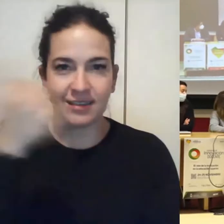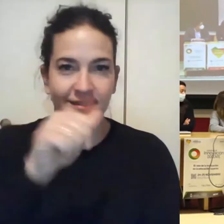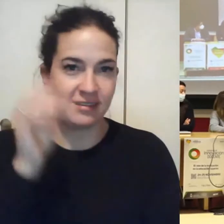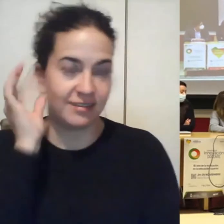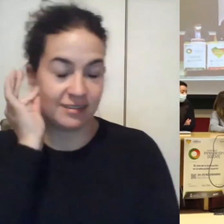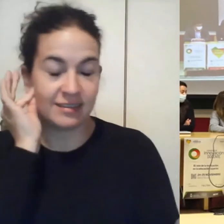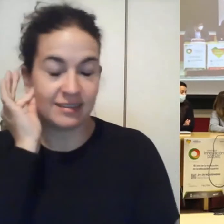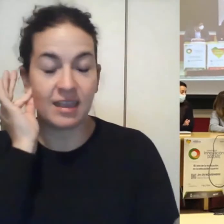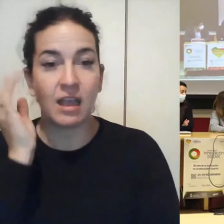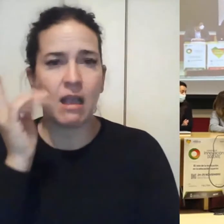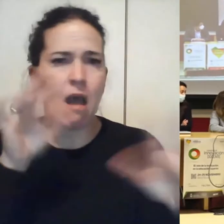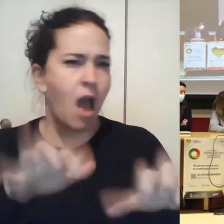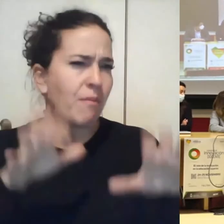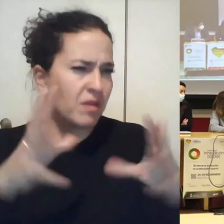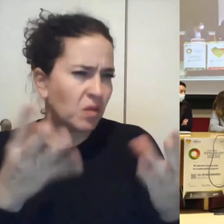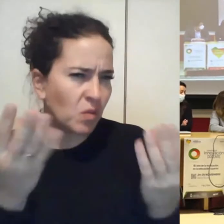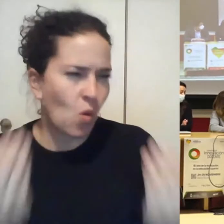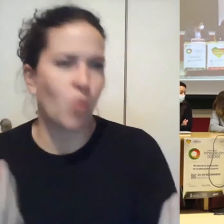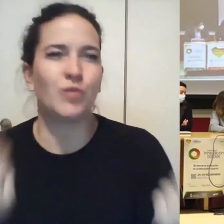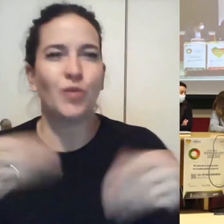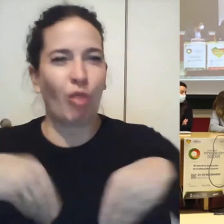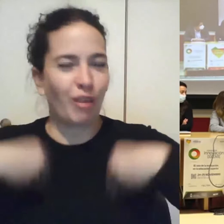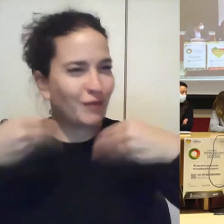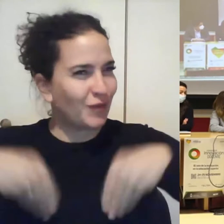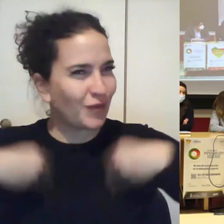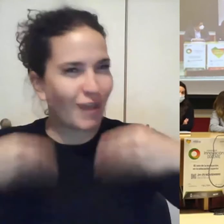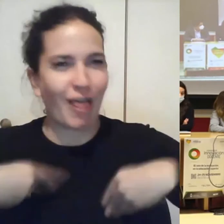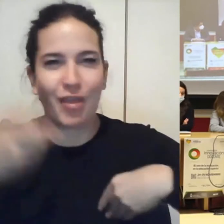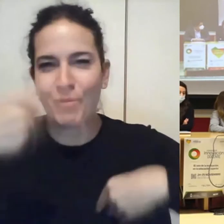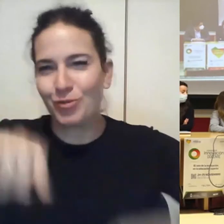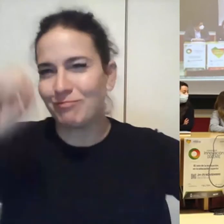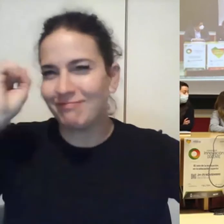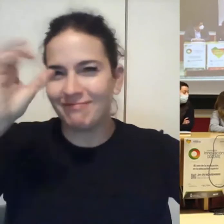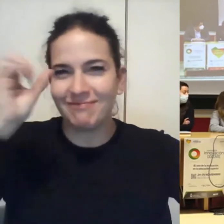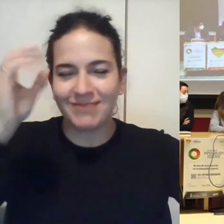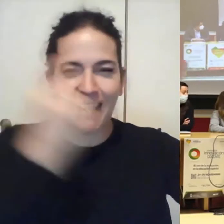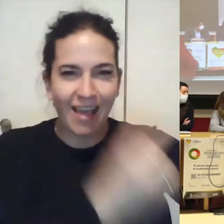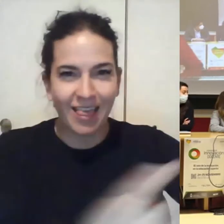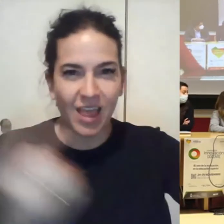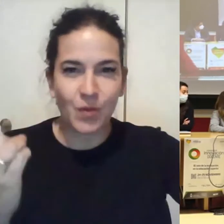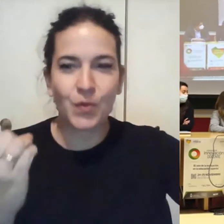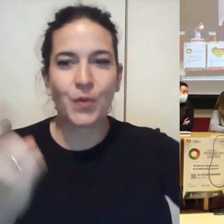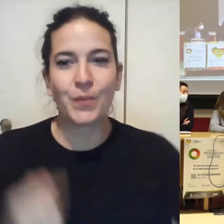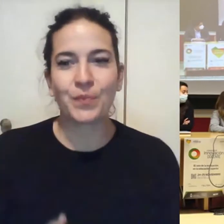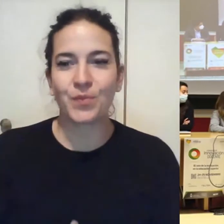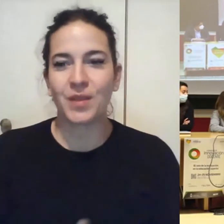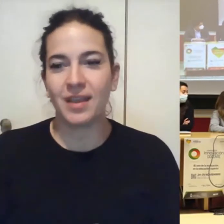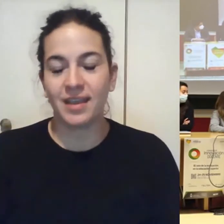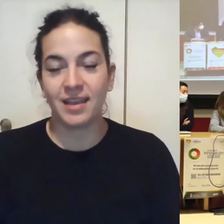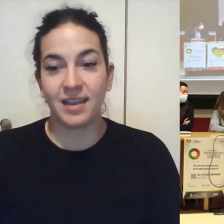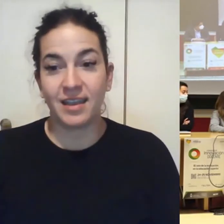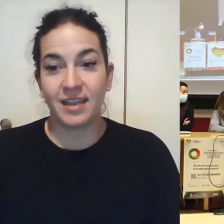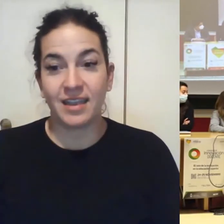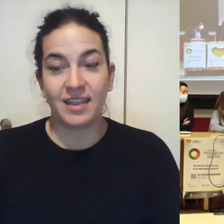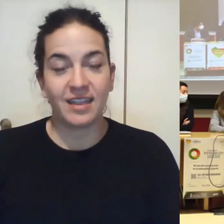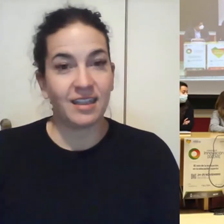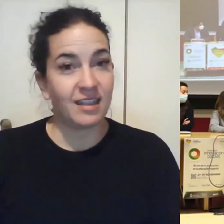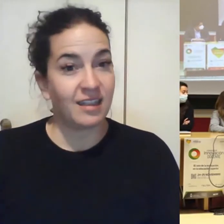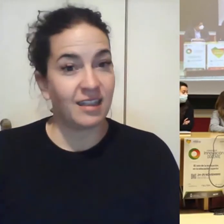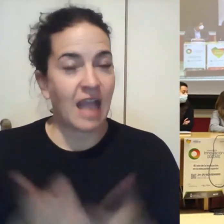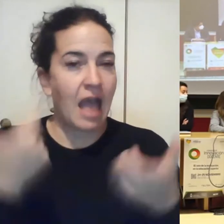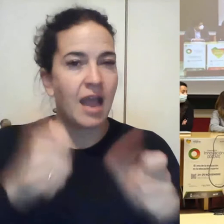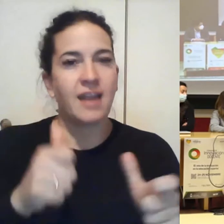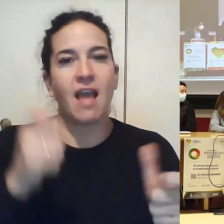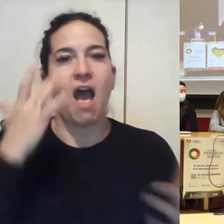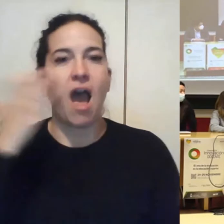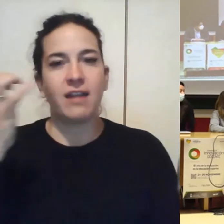He aprendido mucho, he disfrutado con vuestras presentaciones. Creo que el área de Artes y Humanidades